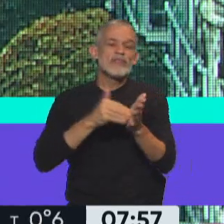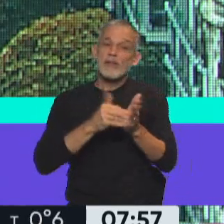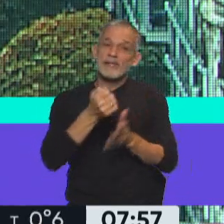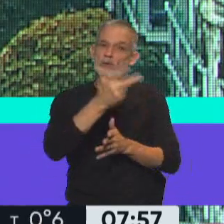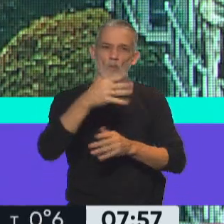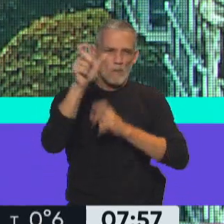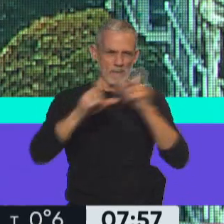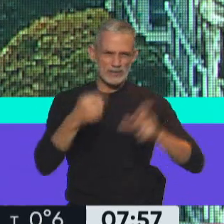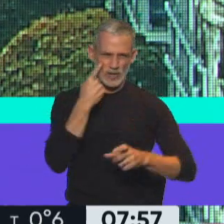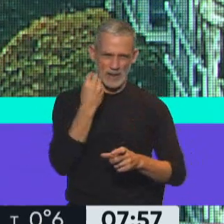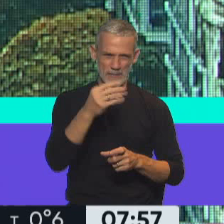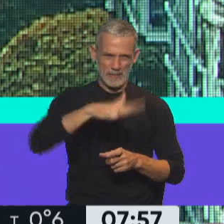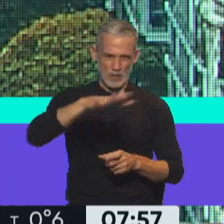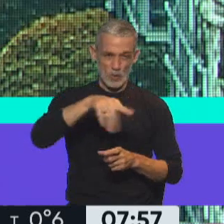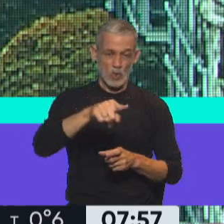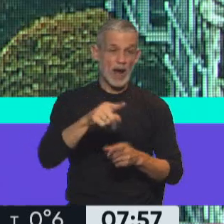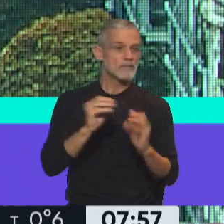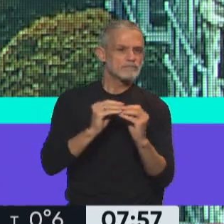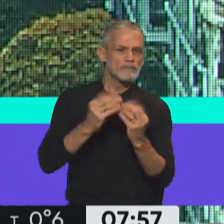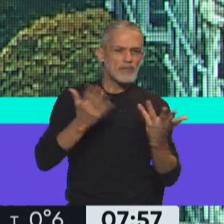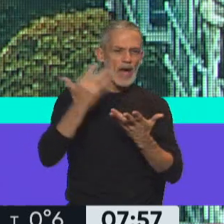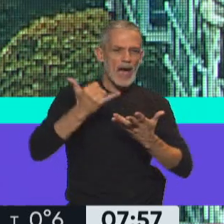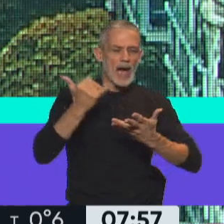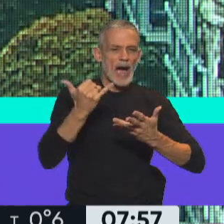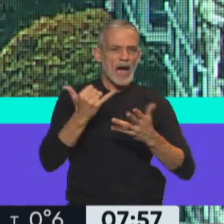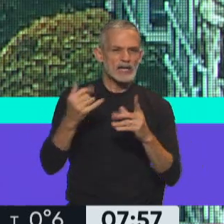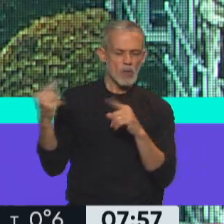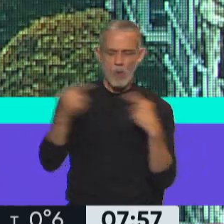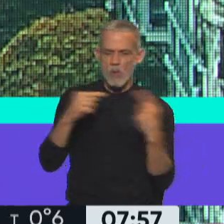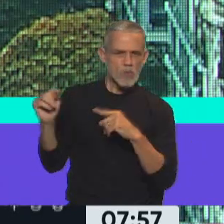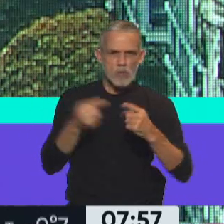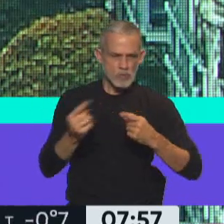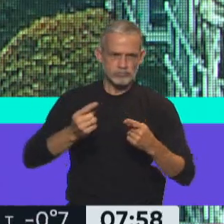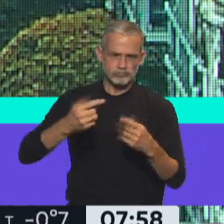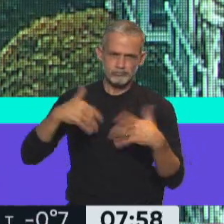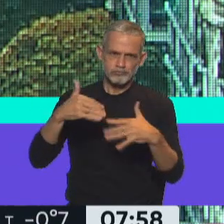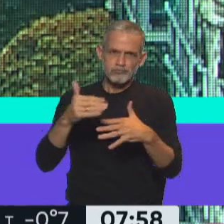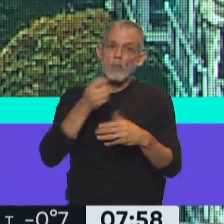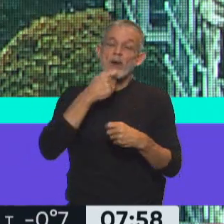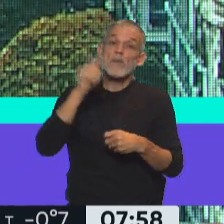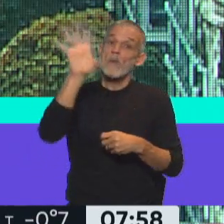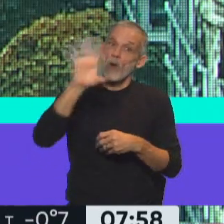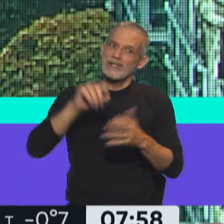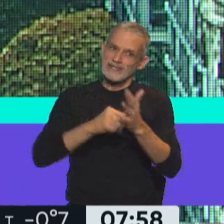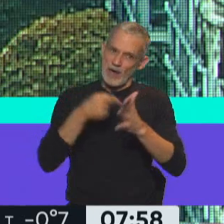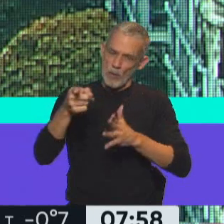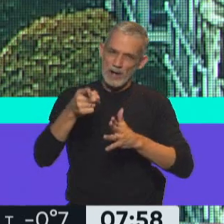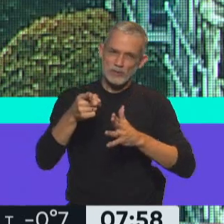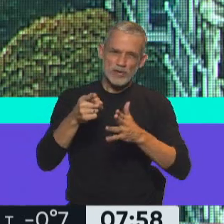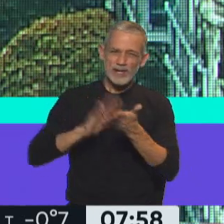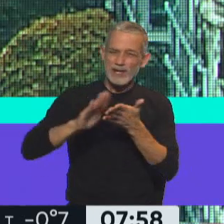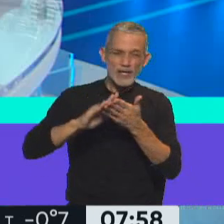población por este motivo hay entre comillas batallas que son más relevantes la provincia de buenos aires- renueva